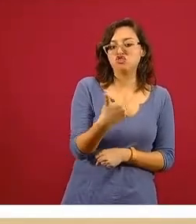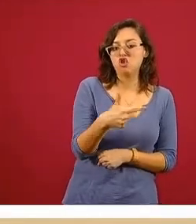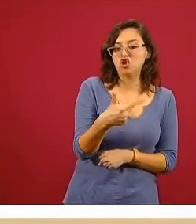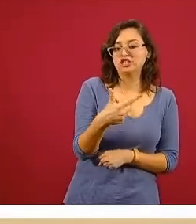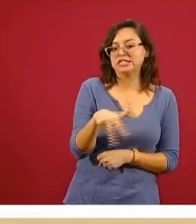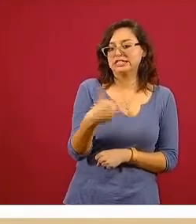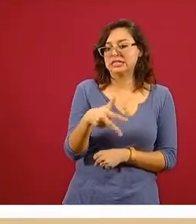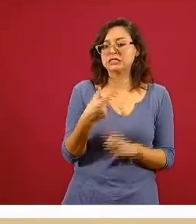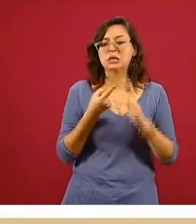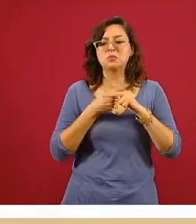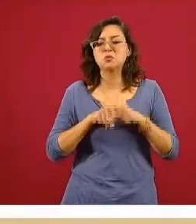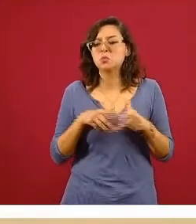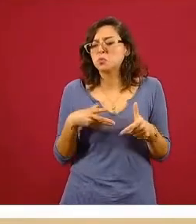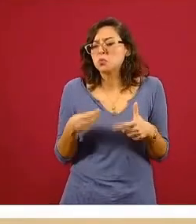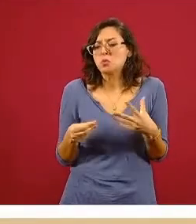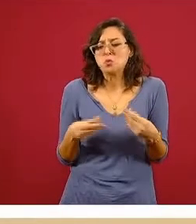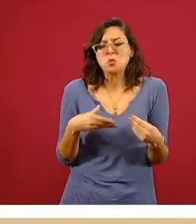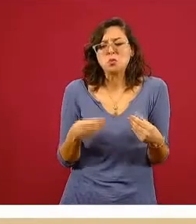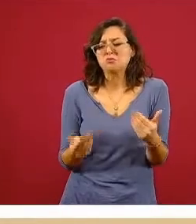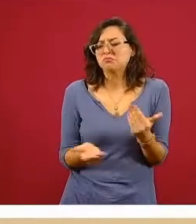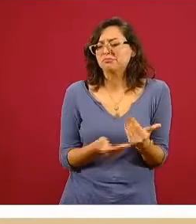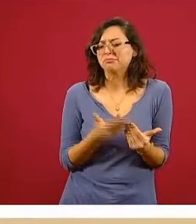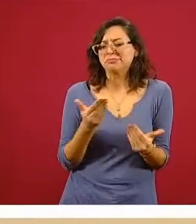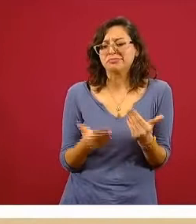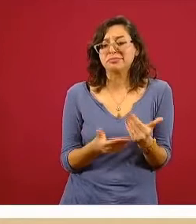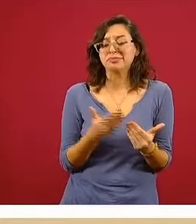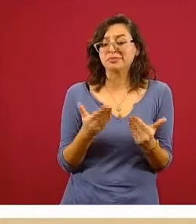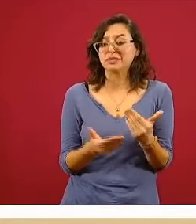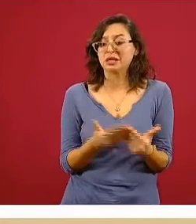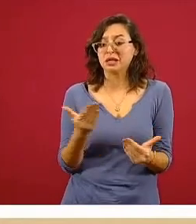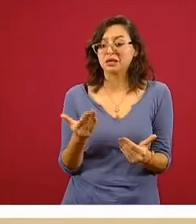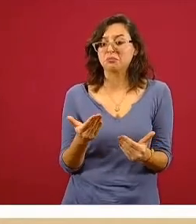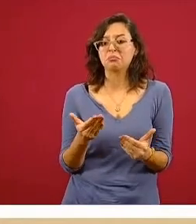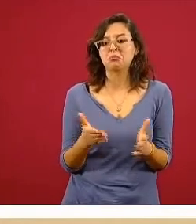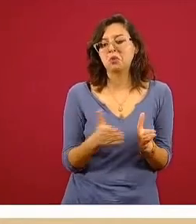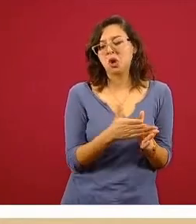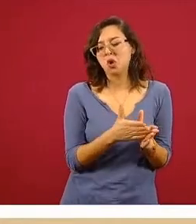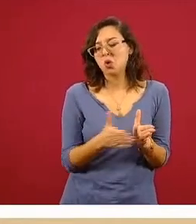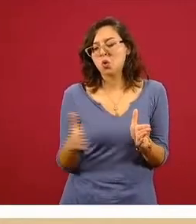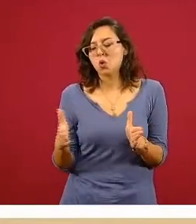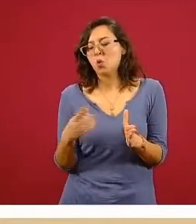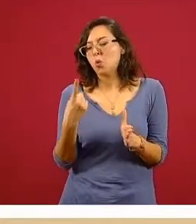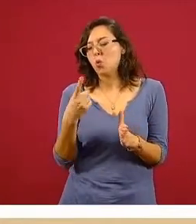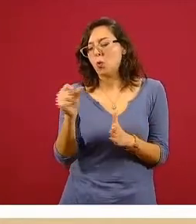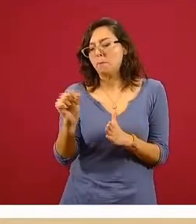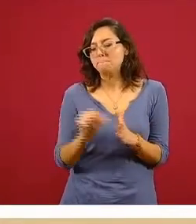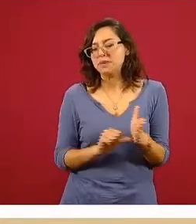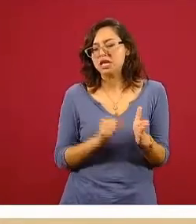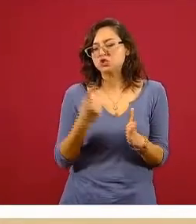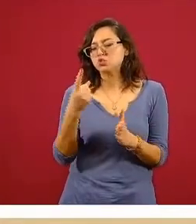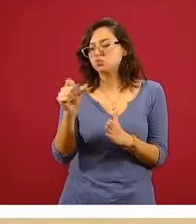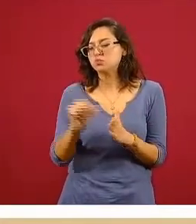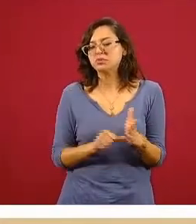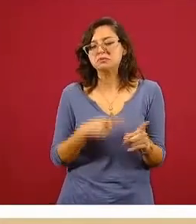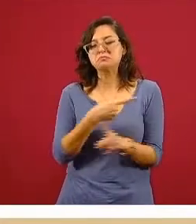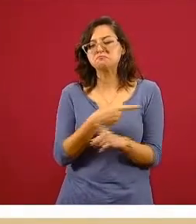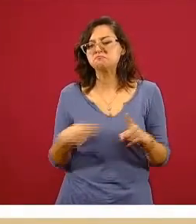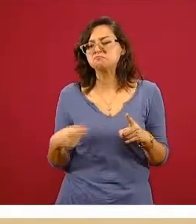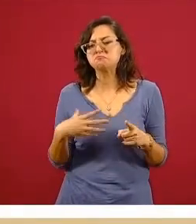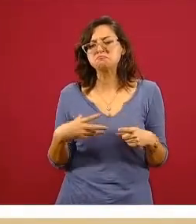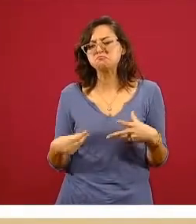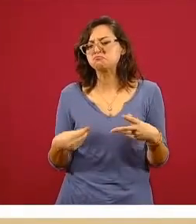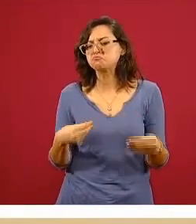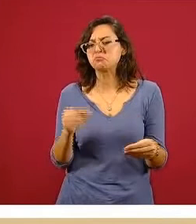12-13 prácticamente, muy pequeñines. Tuvo prácticamente un mes y medio con una carga de casos